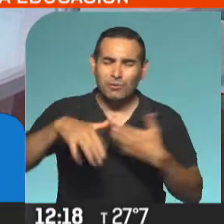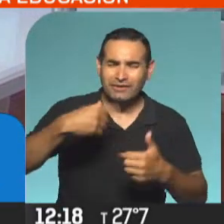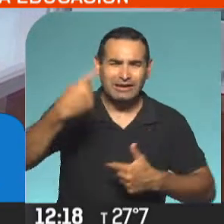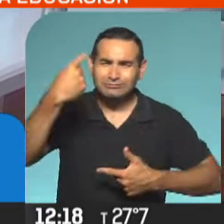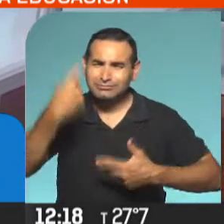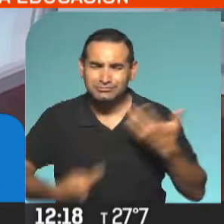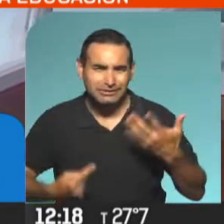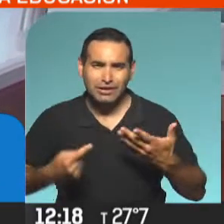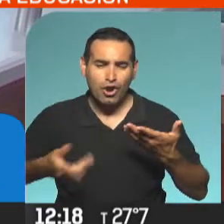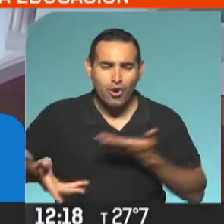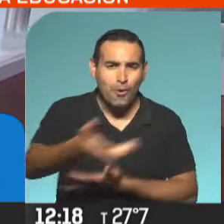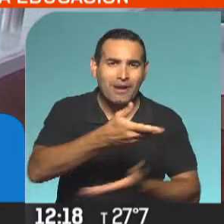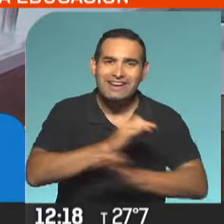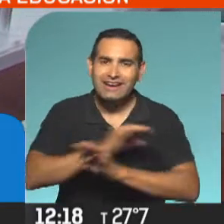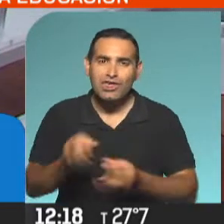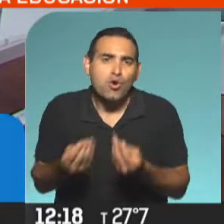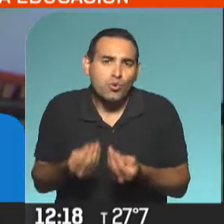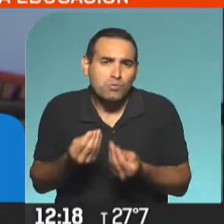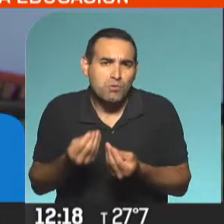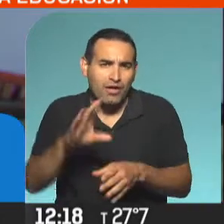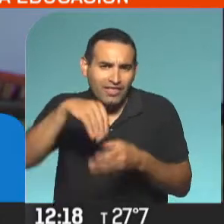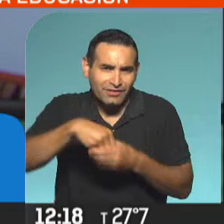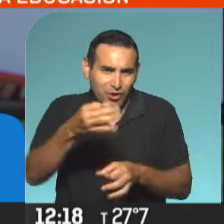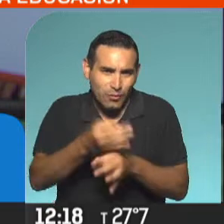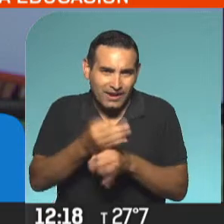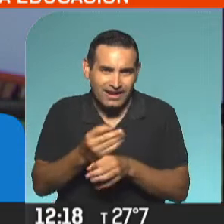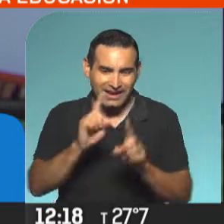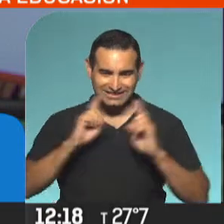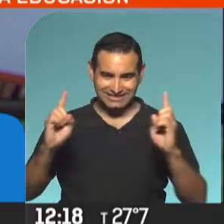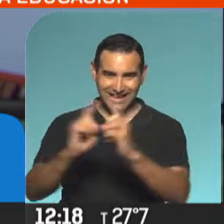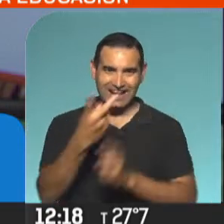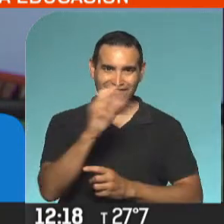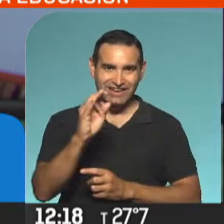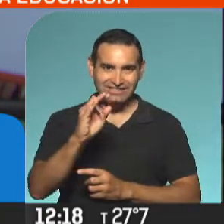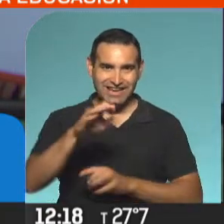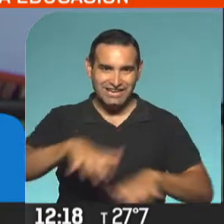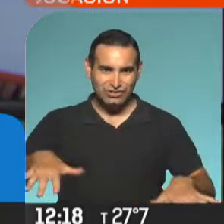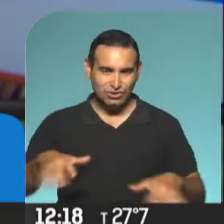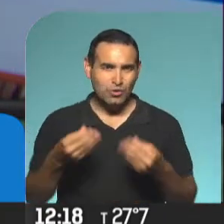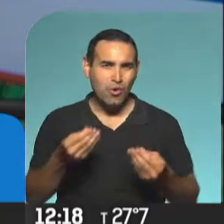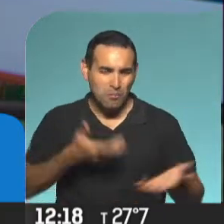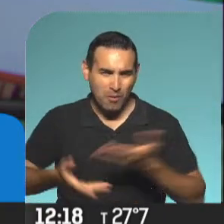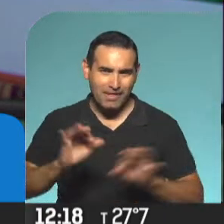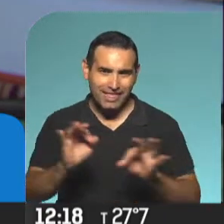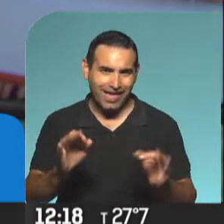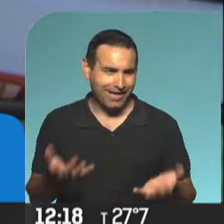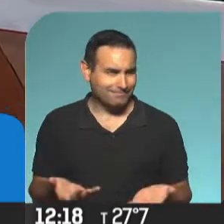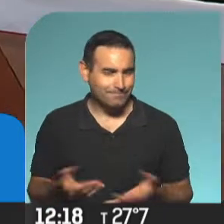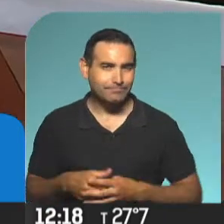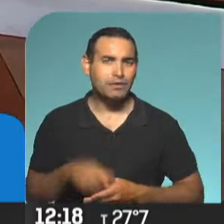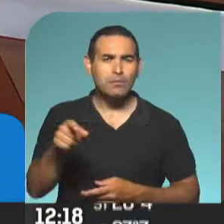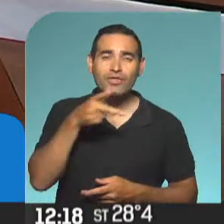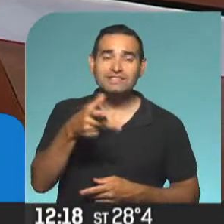¿sí? Utensilios. ¿Cómo se hace eso con 20 niños en una sala de 4 años? Ahora, a mí me pareció interesante cuando vos planteabas la necesidad